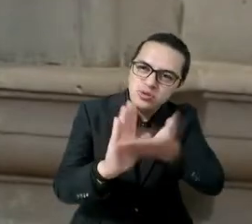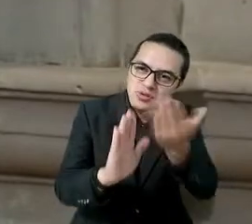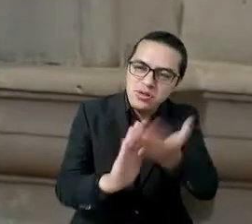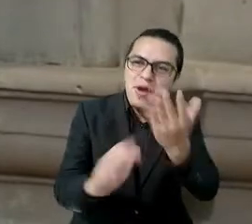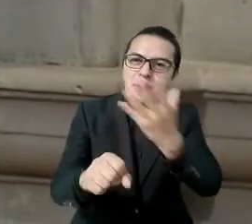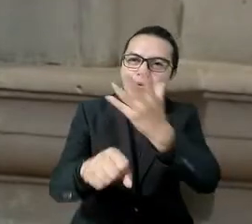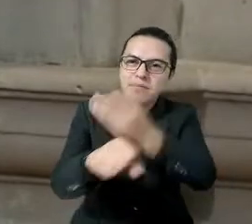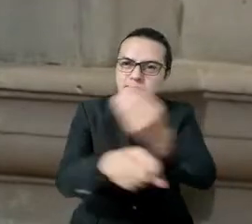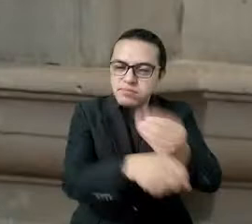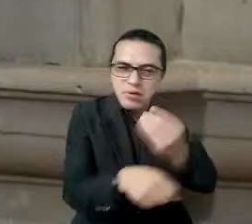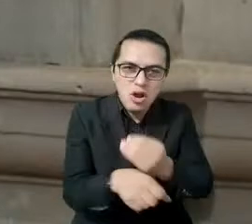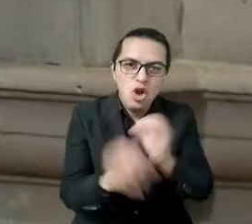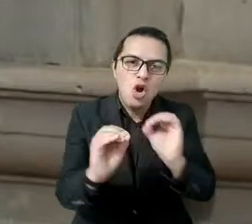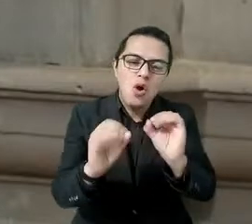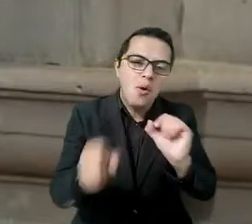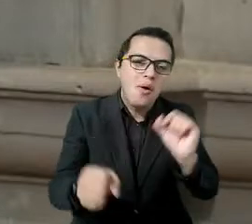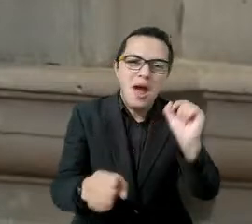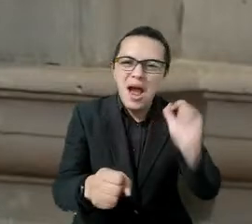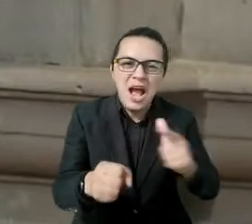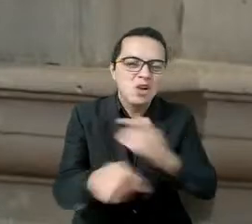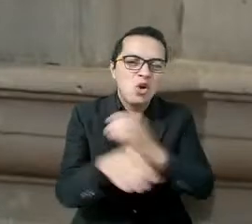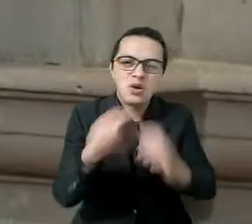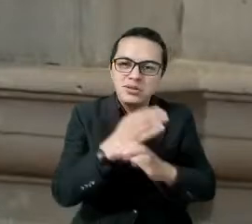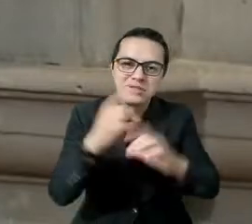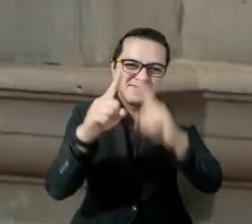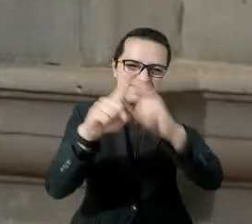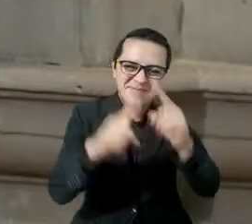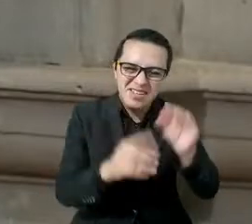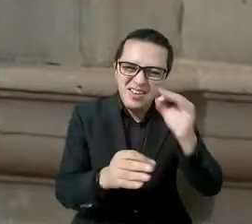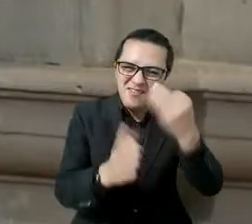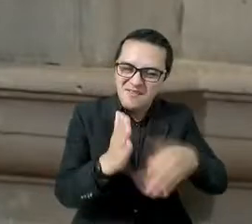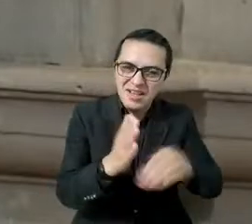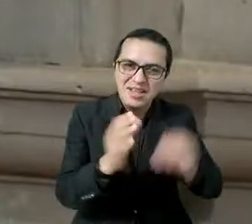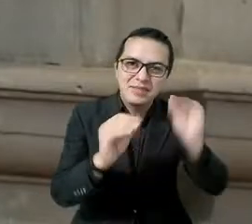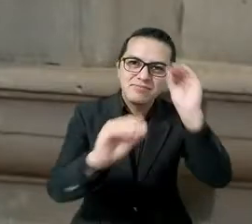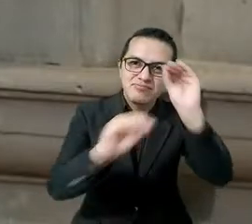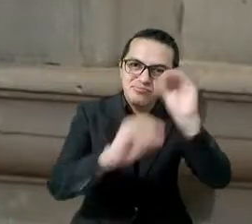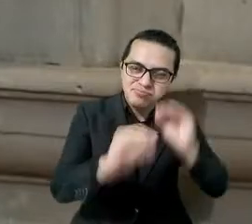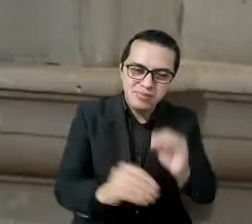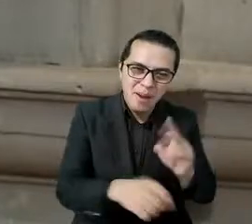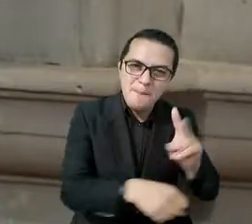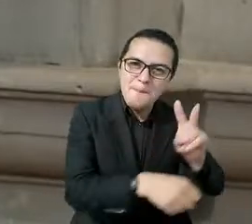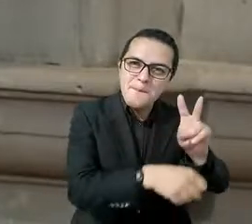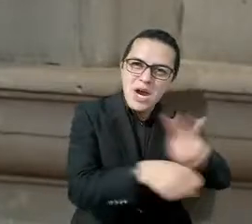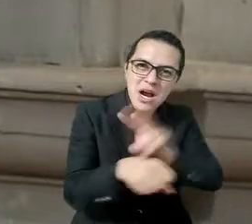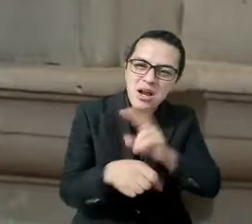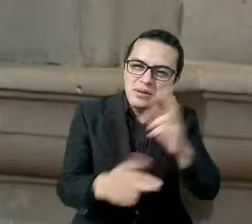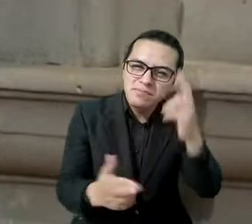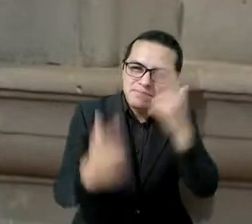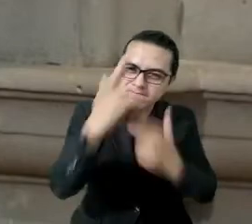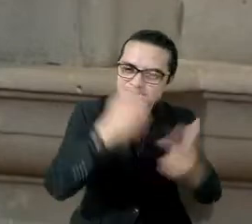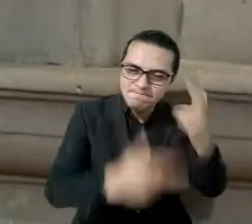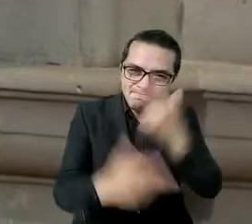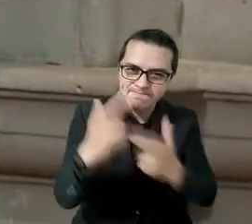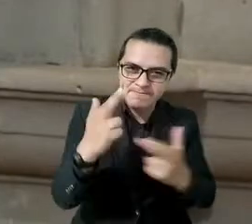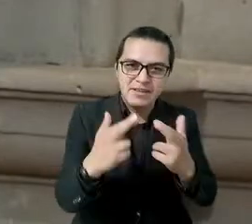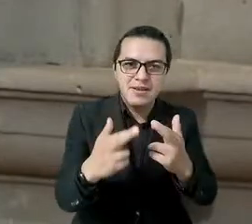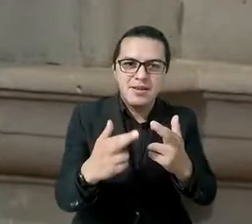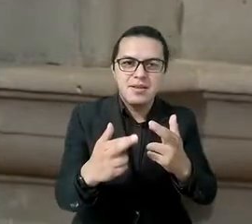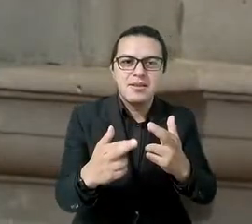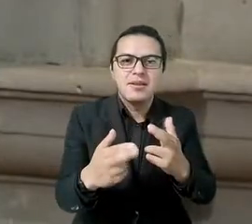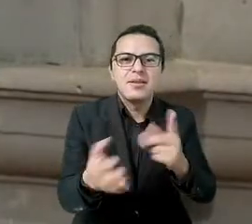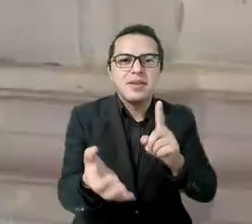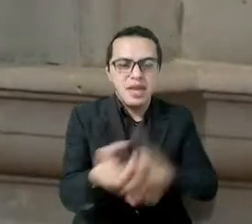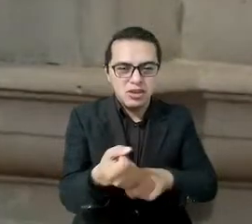acondicionamiento y equipamiento de los establecimientos dedicados a la prestación de servicios de